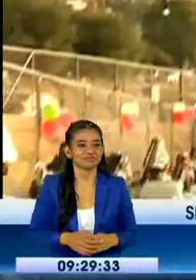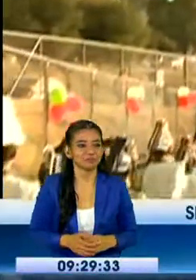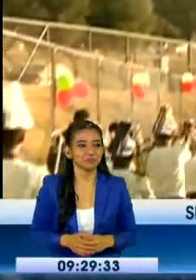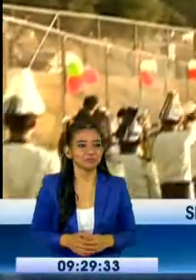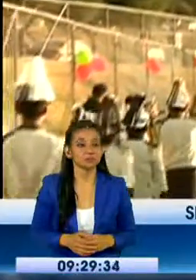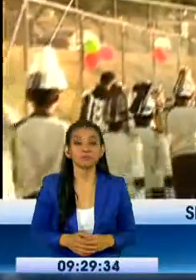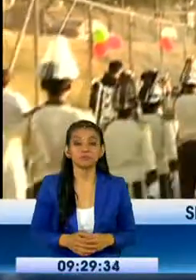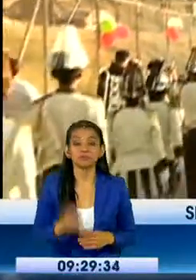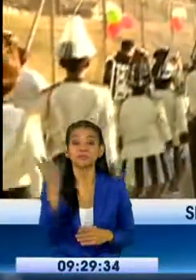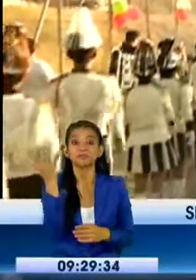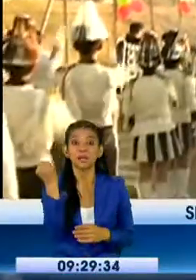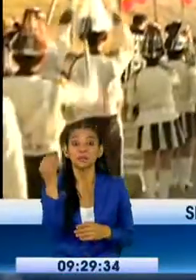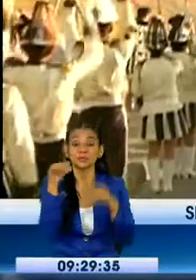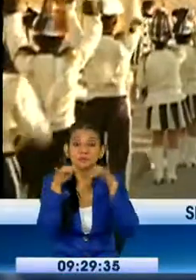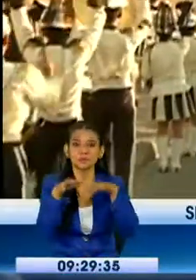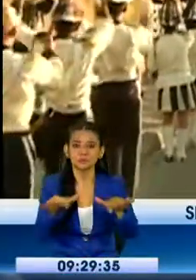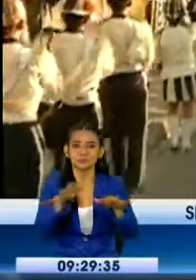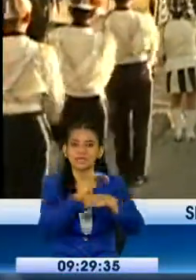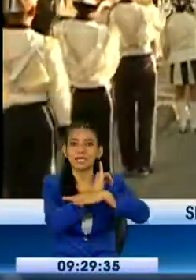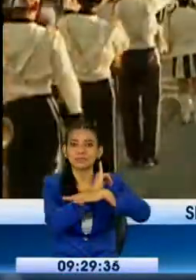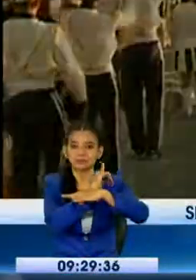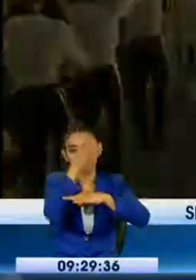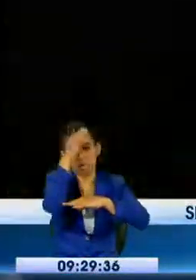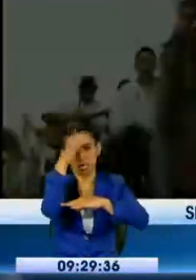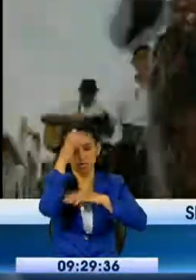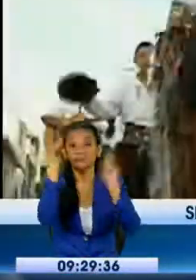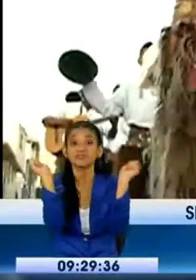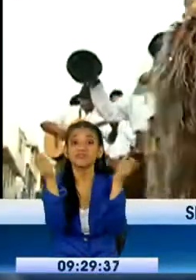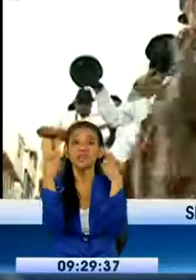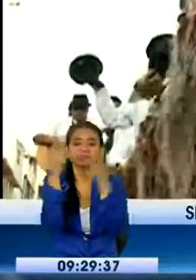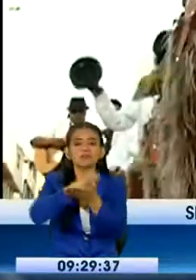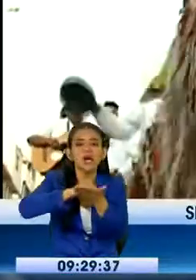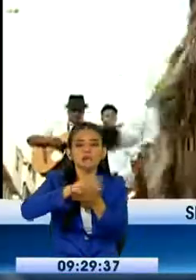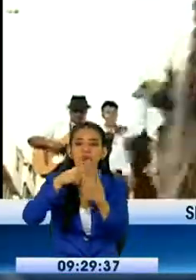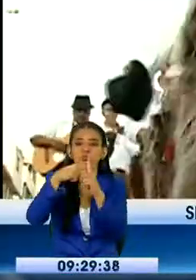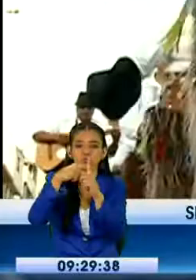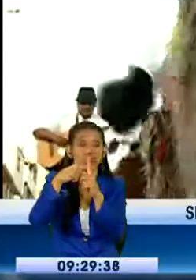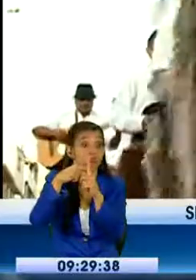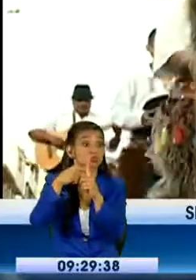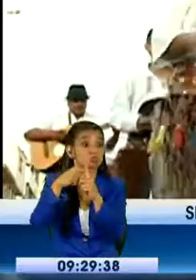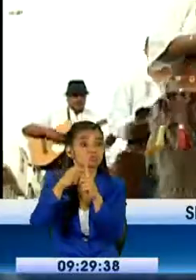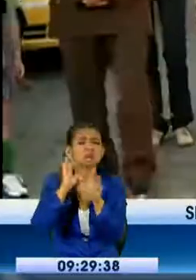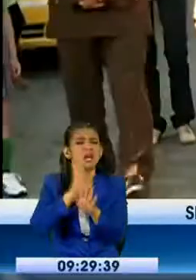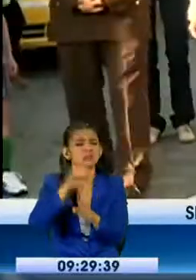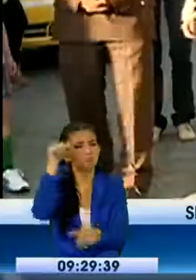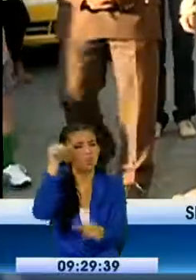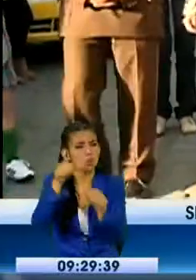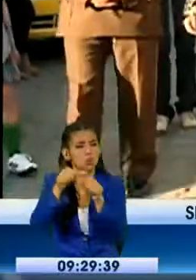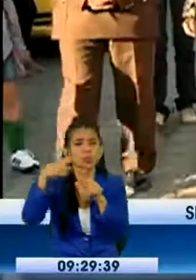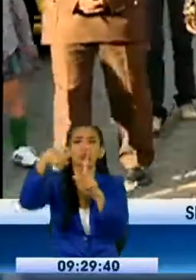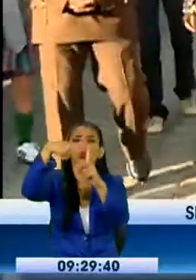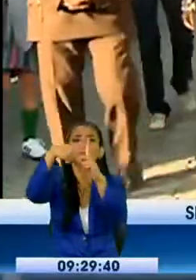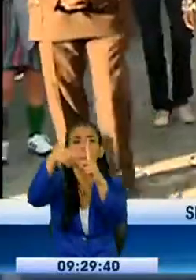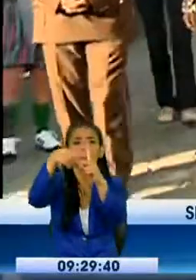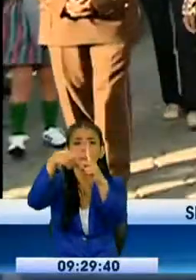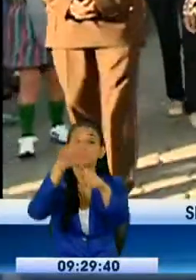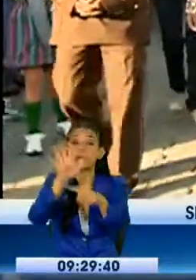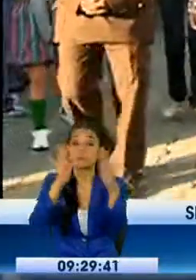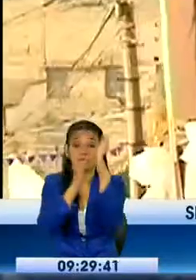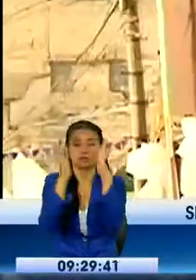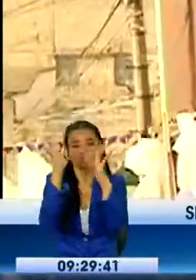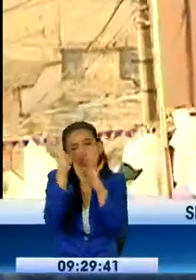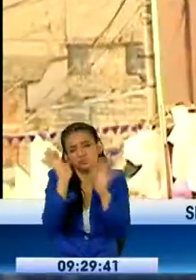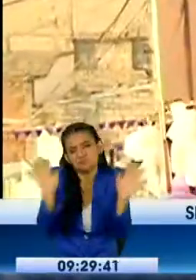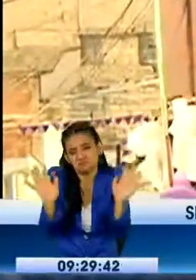Cada 14 de septiembre la Iglesia Católica celebra la fiesta de la Santa Cruz, fecha en donde se recuerda la cruz en donde fue crucificado